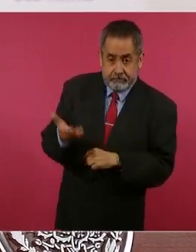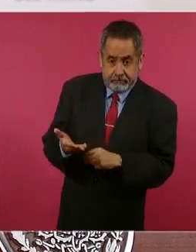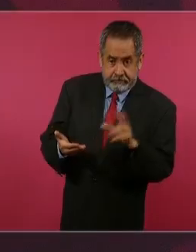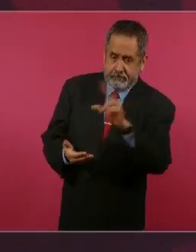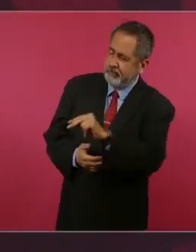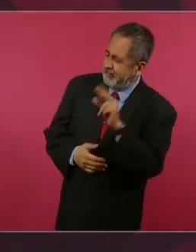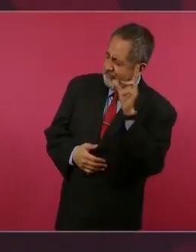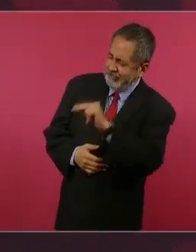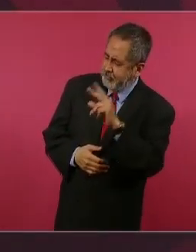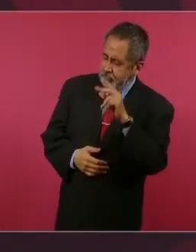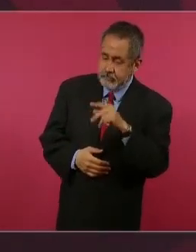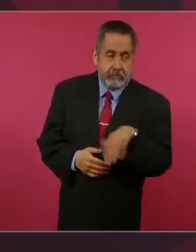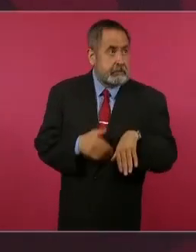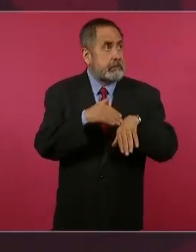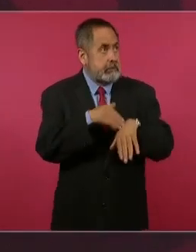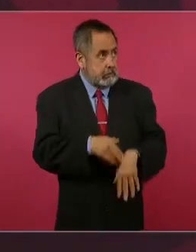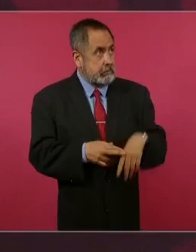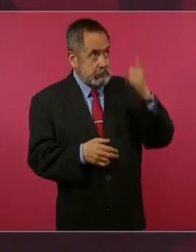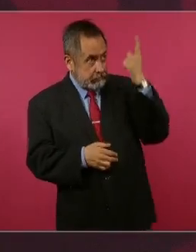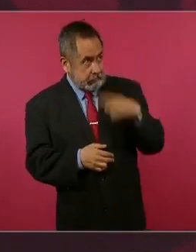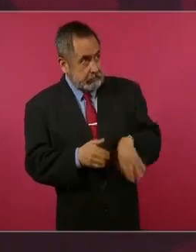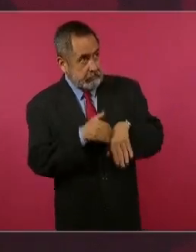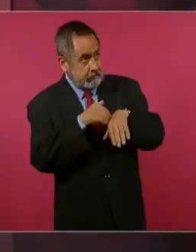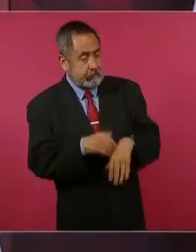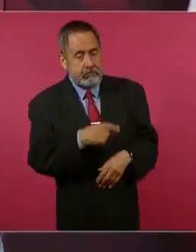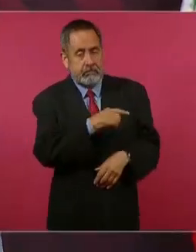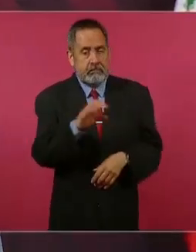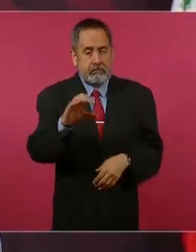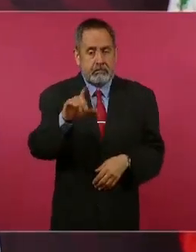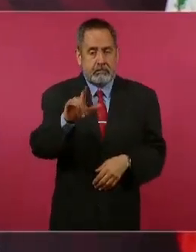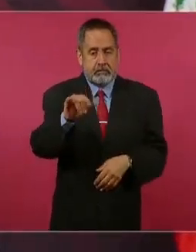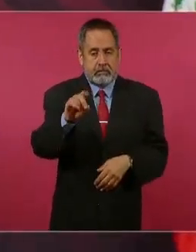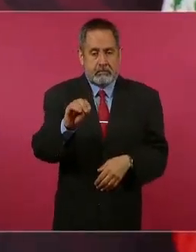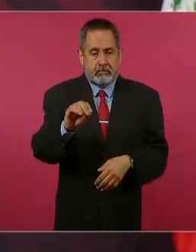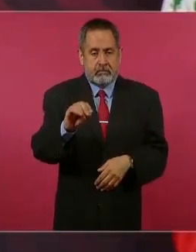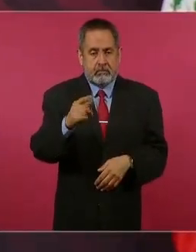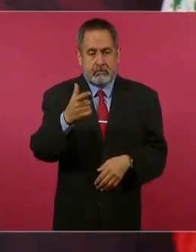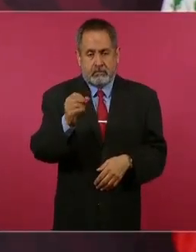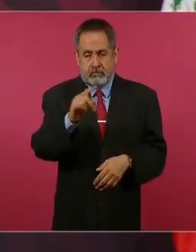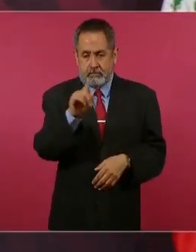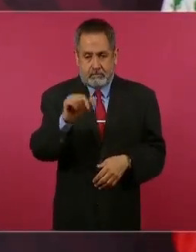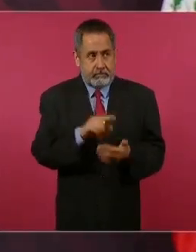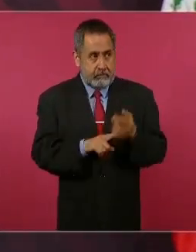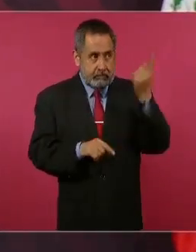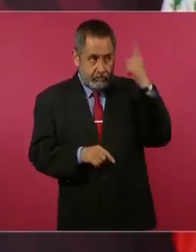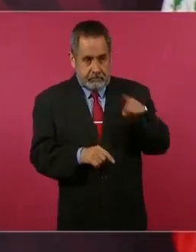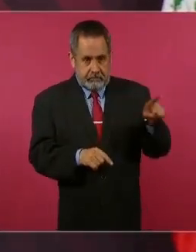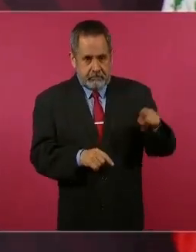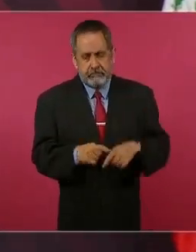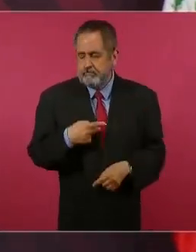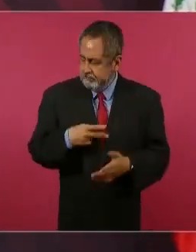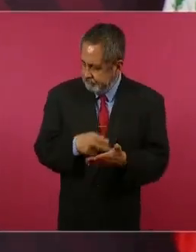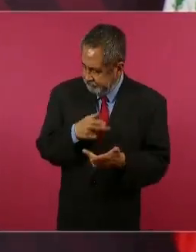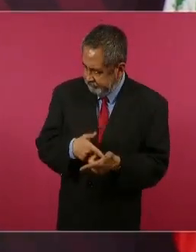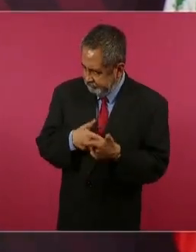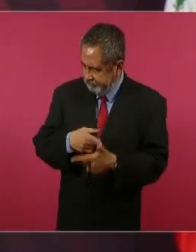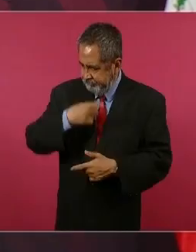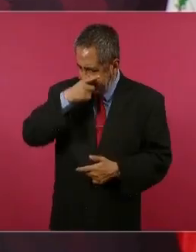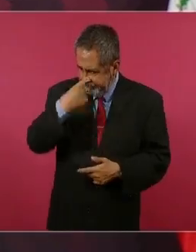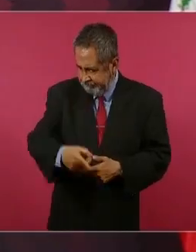recibieron consigna de Claudio X. González, que por cierto voy a seguir insistiendo,